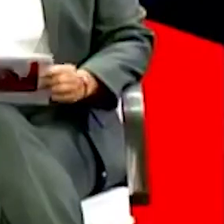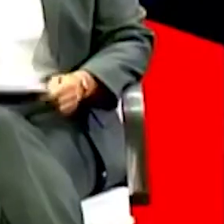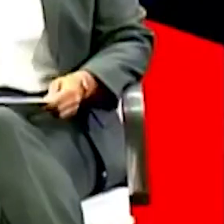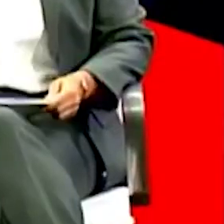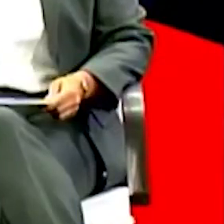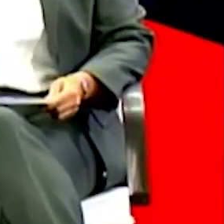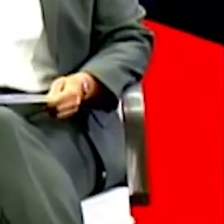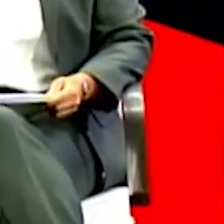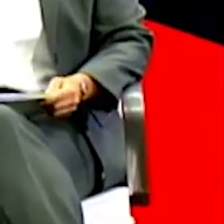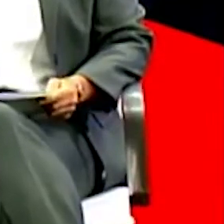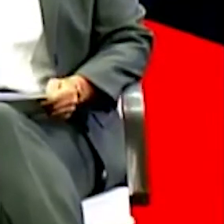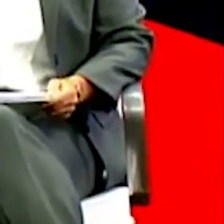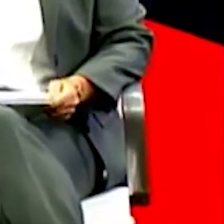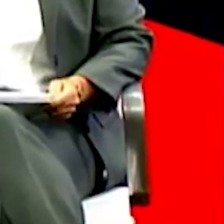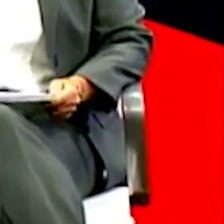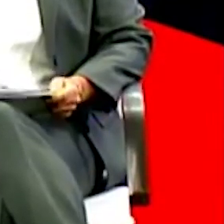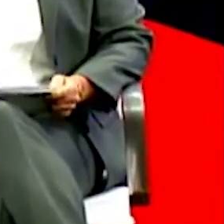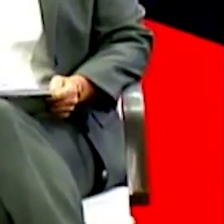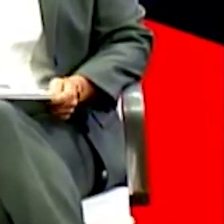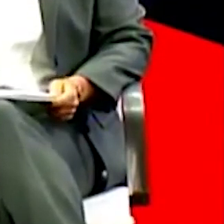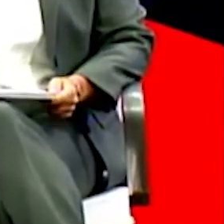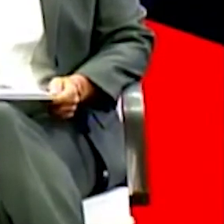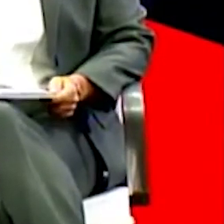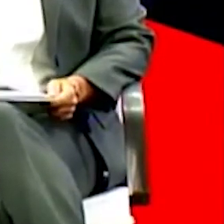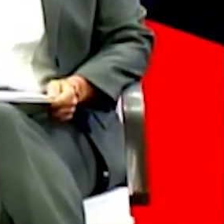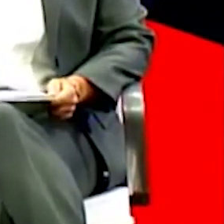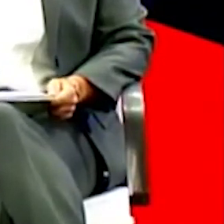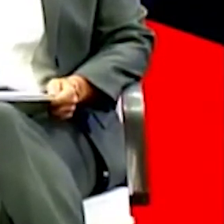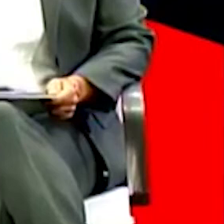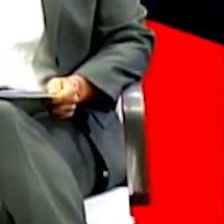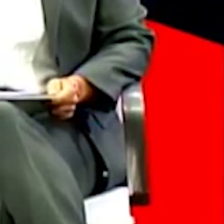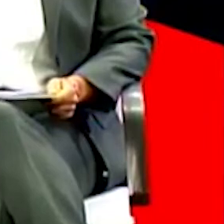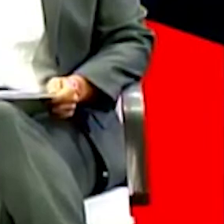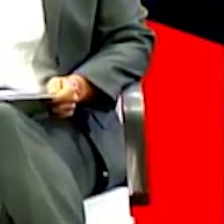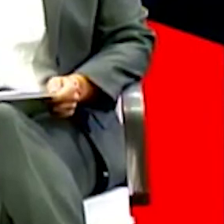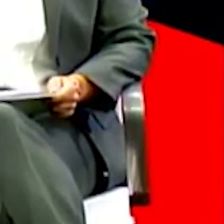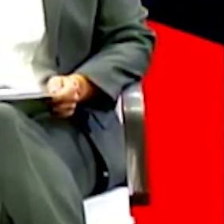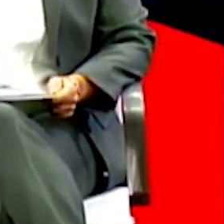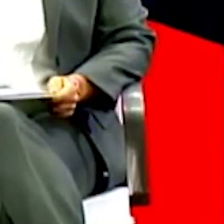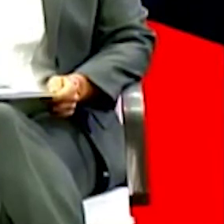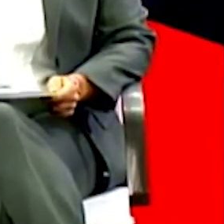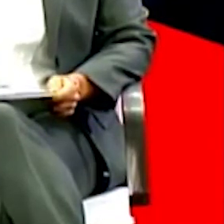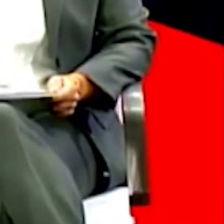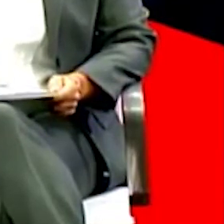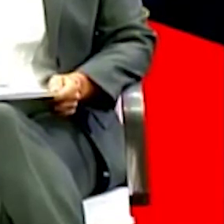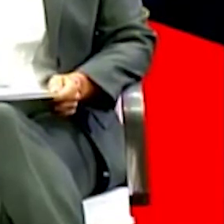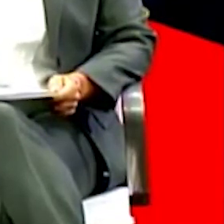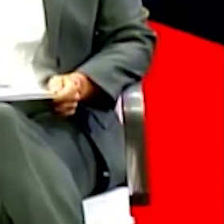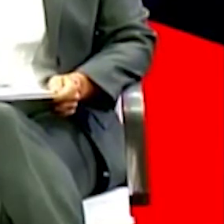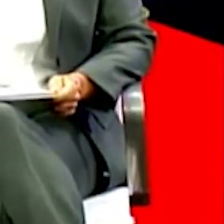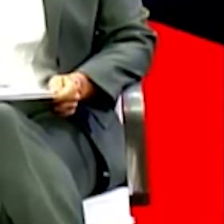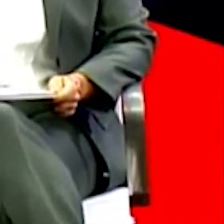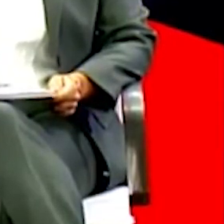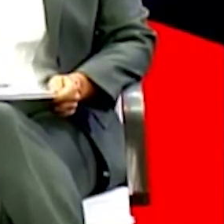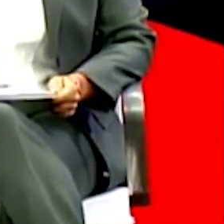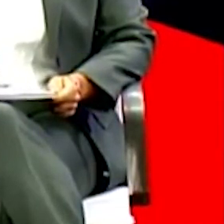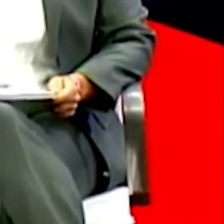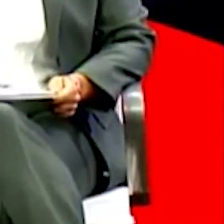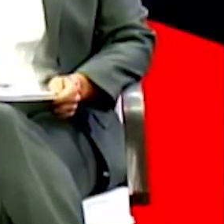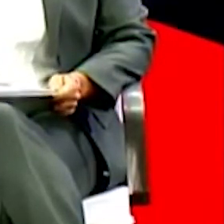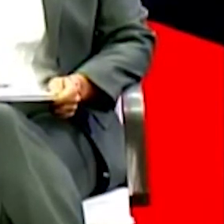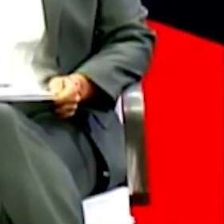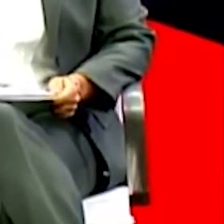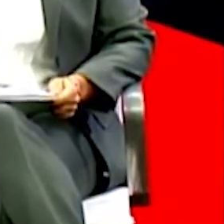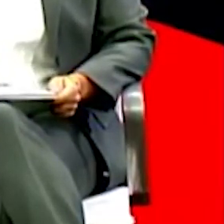momento. Buenas noches, este debate es una producción del Instituto de Formación y Estudio en Democracia del Tribunal Supremo